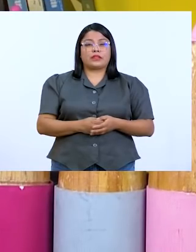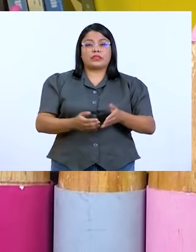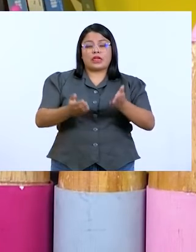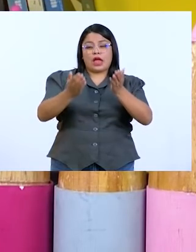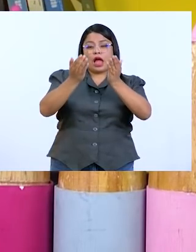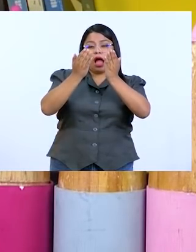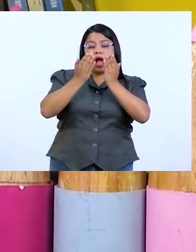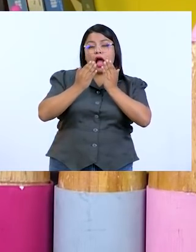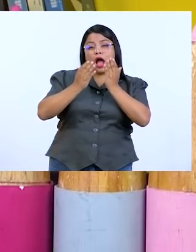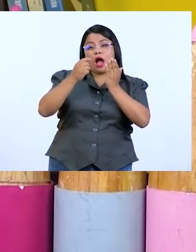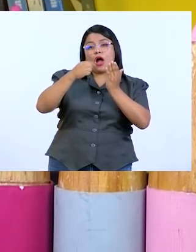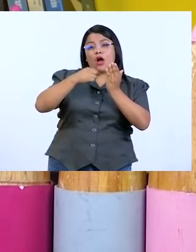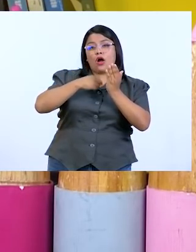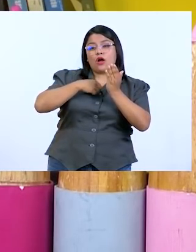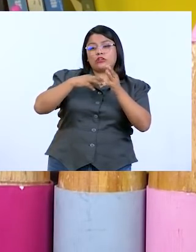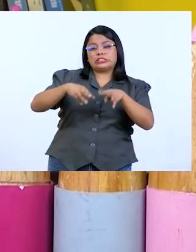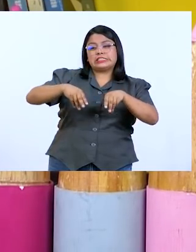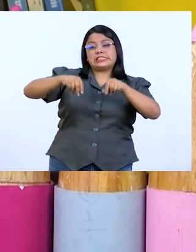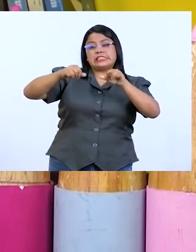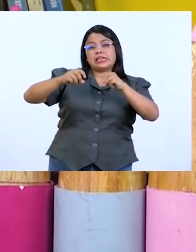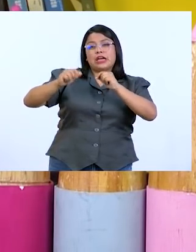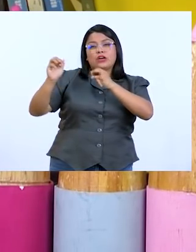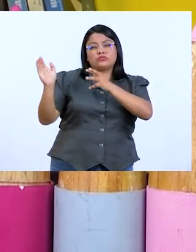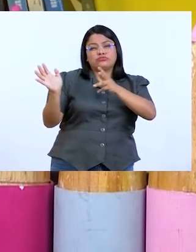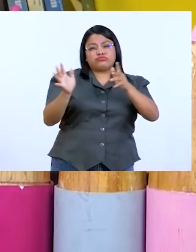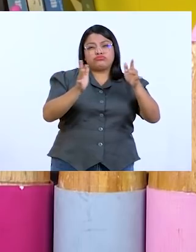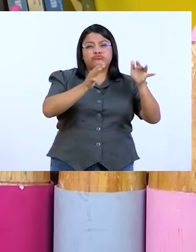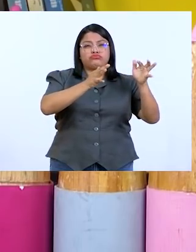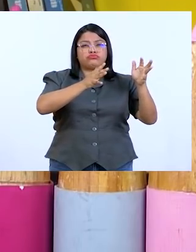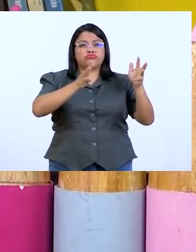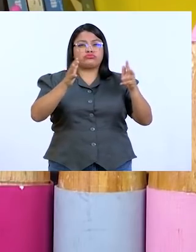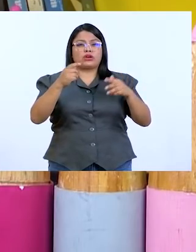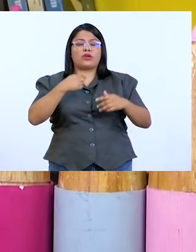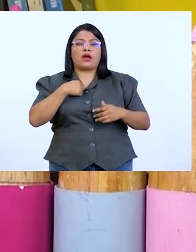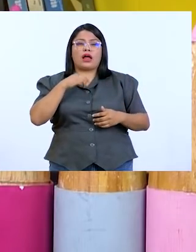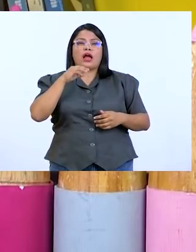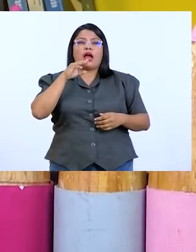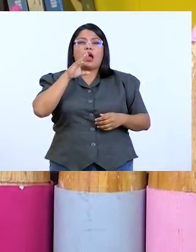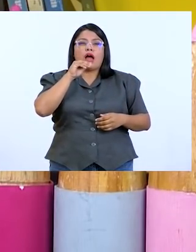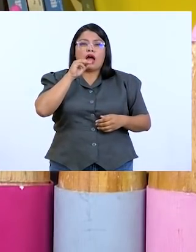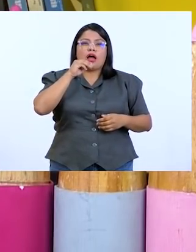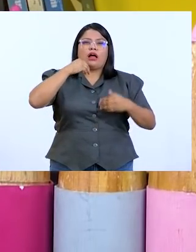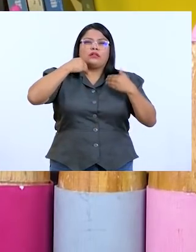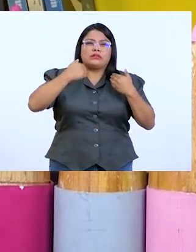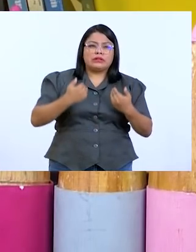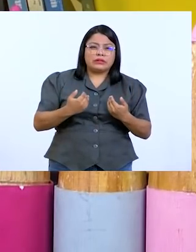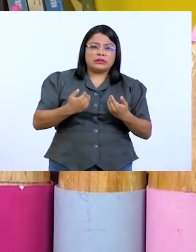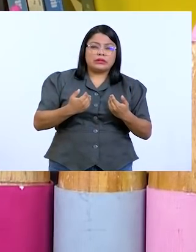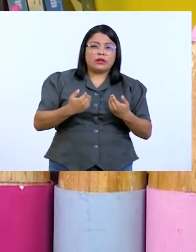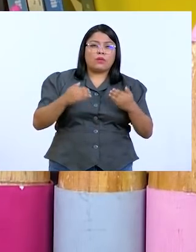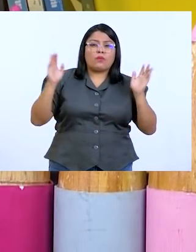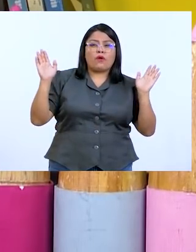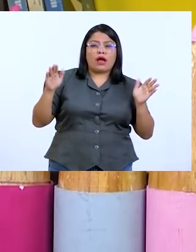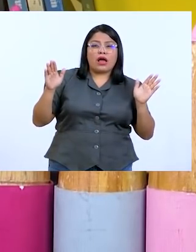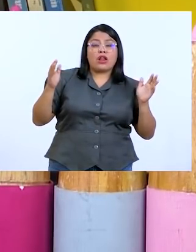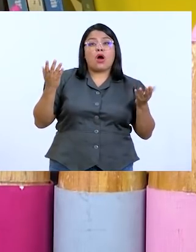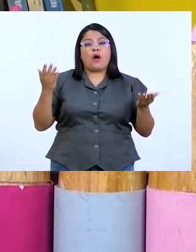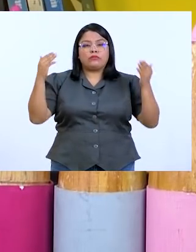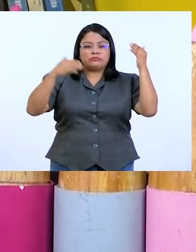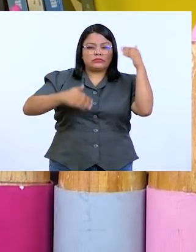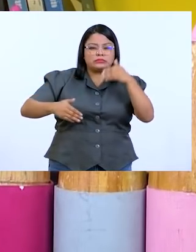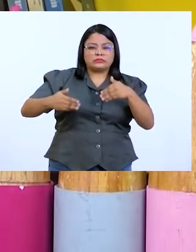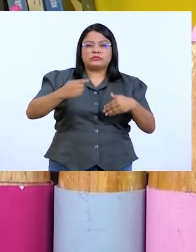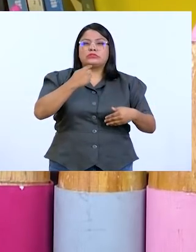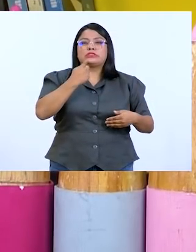Del agua soy, tierra y aire. Cuando de andar me canso, vuelo o nado.